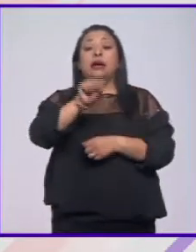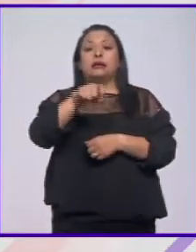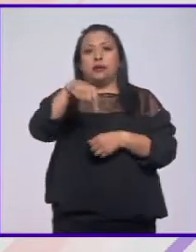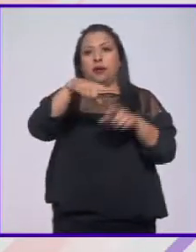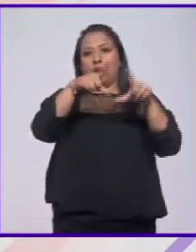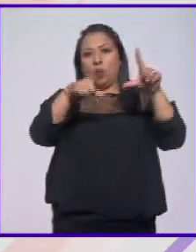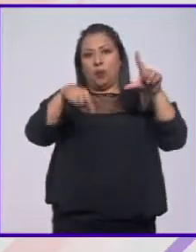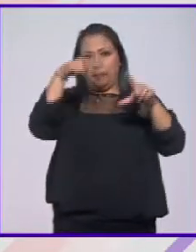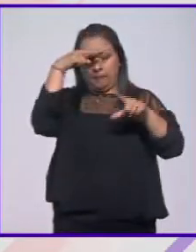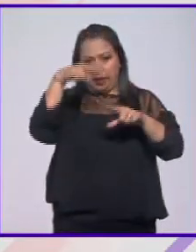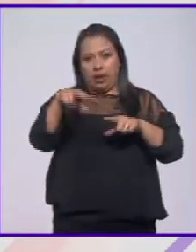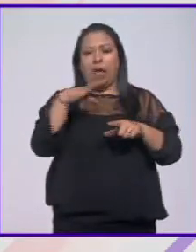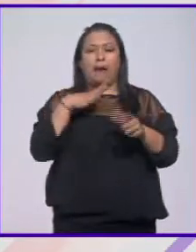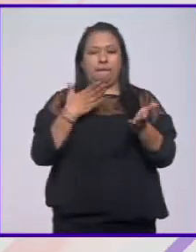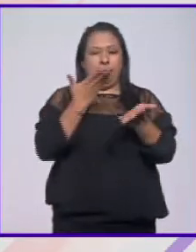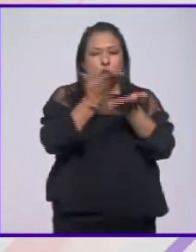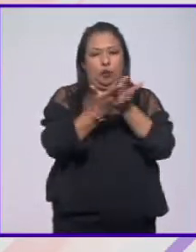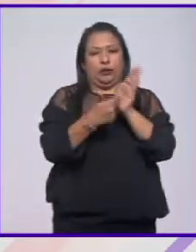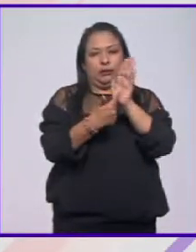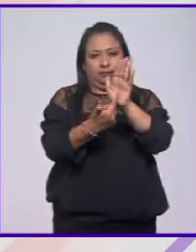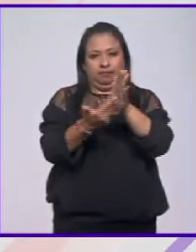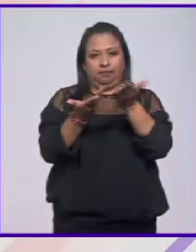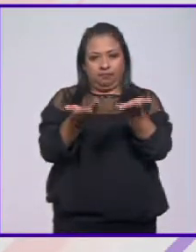país. Estas son algunas propuestas.